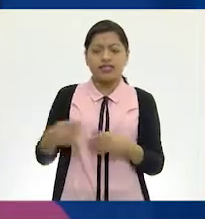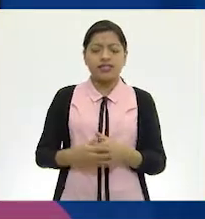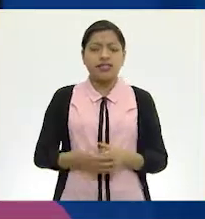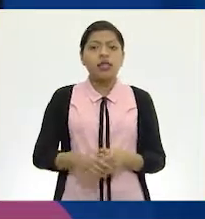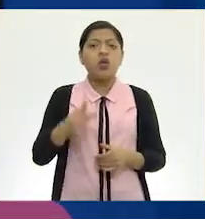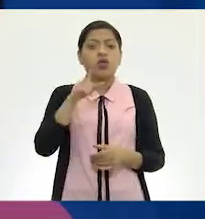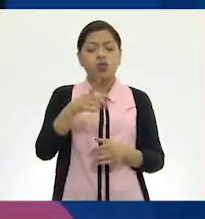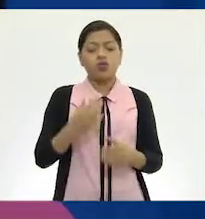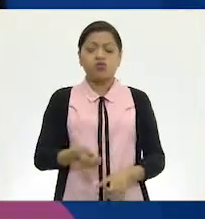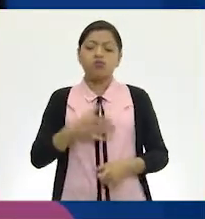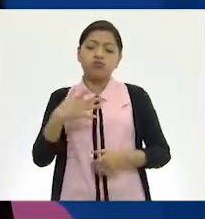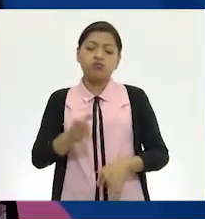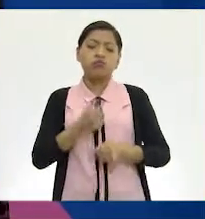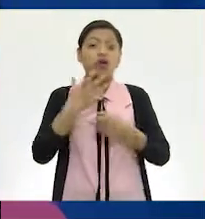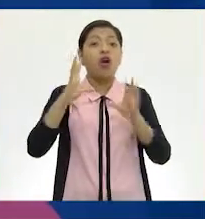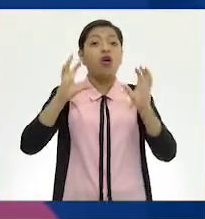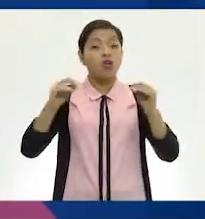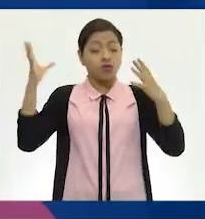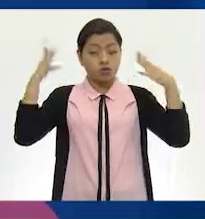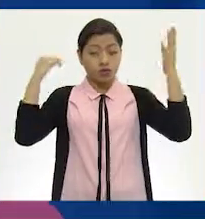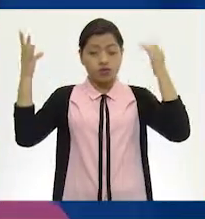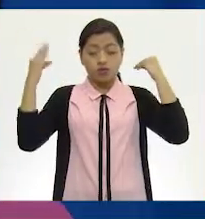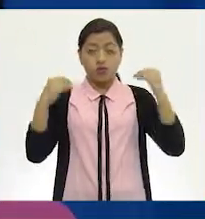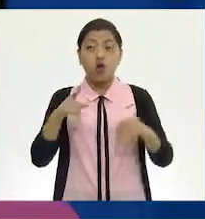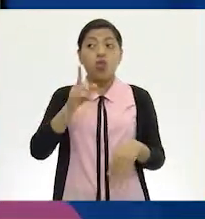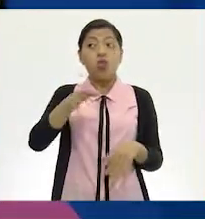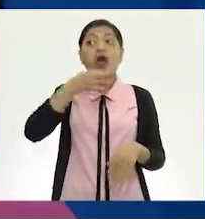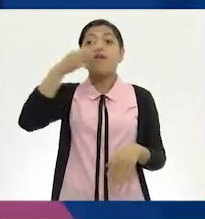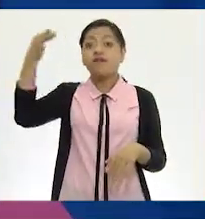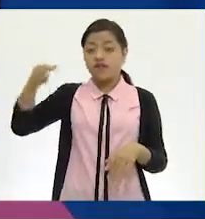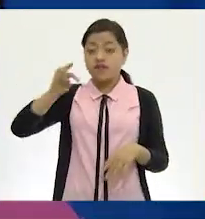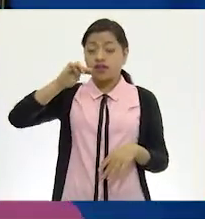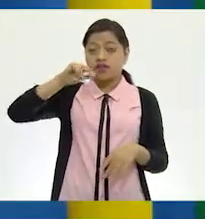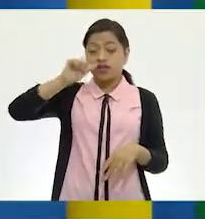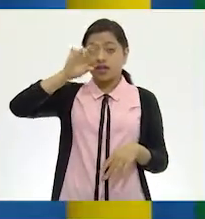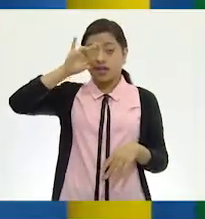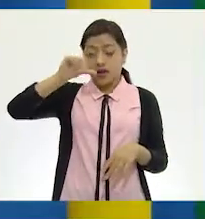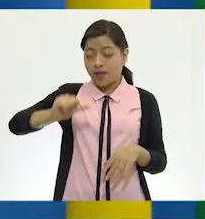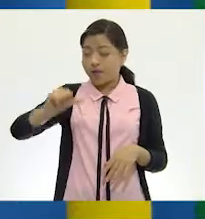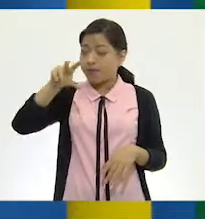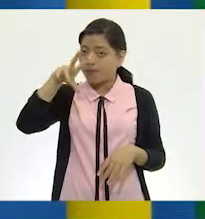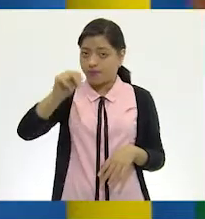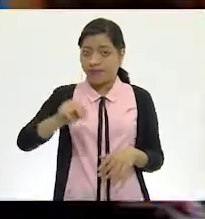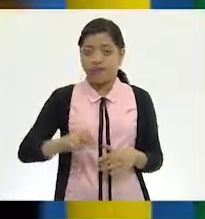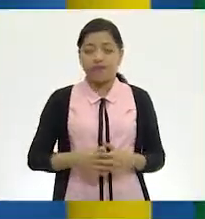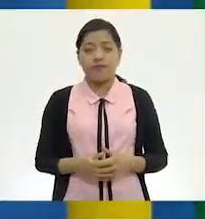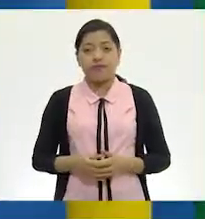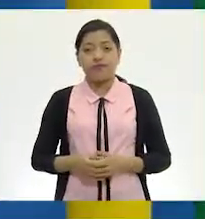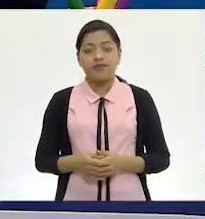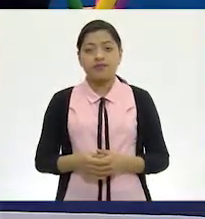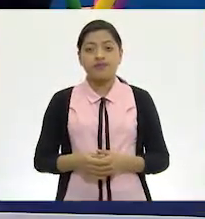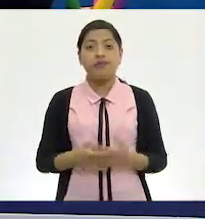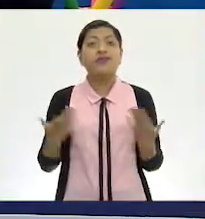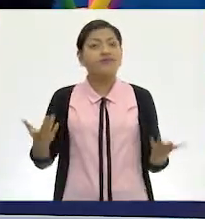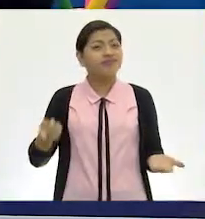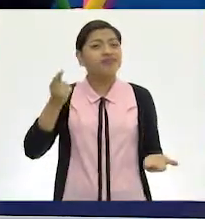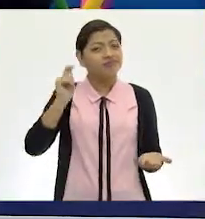o sonidos. Uh-huh. Muy bien. No le digan a María. No le vayan a decir. ¿Sí?